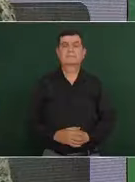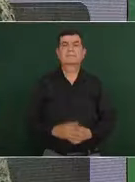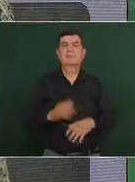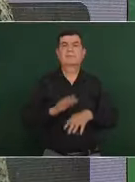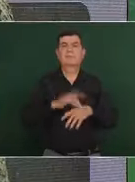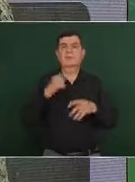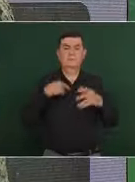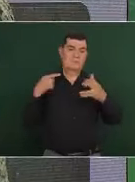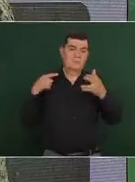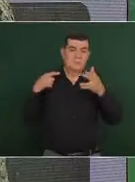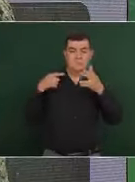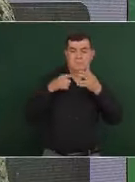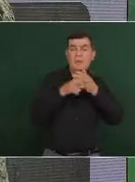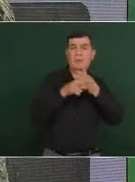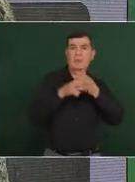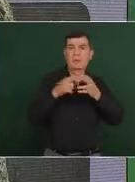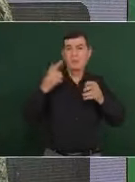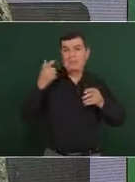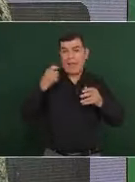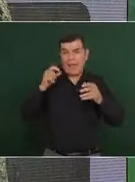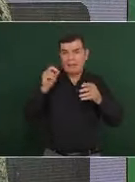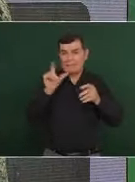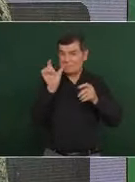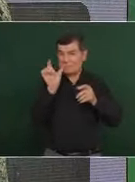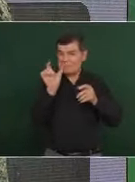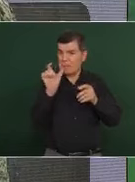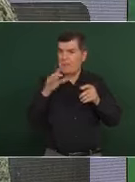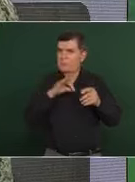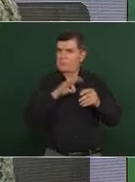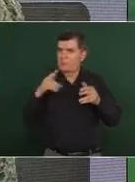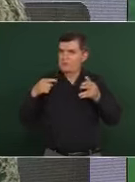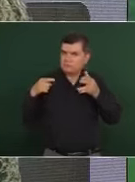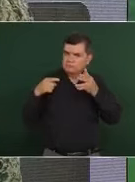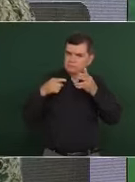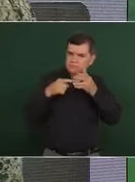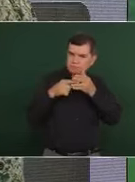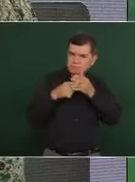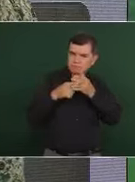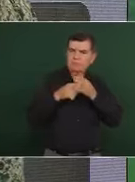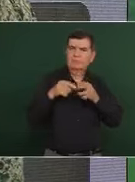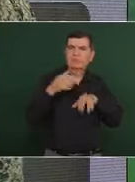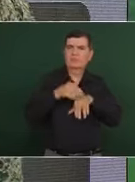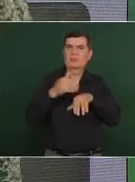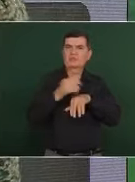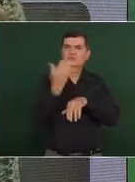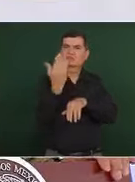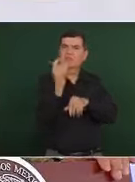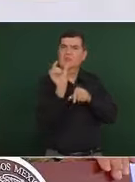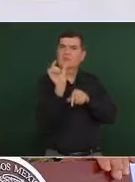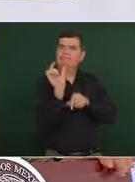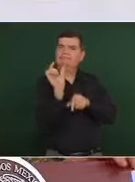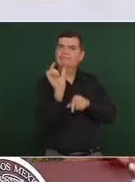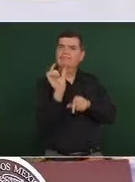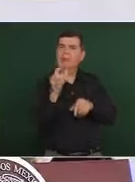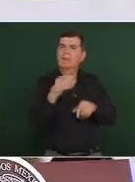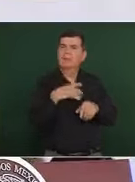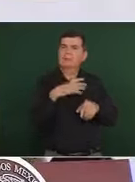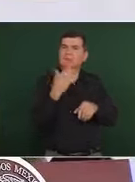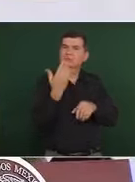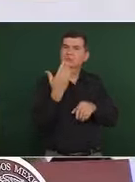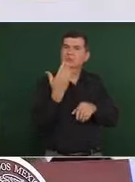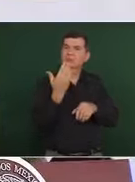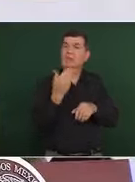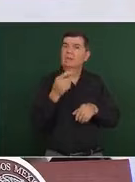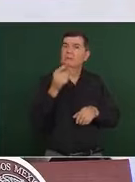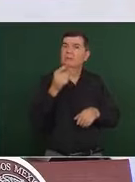las penetraciones que hicieron estas municiones, estas municiones calibre 50. Estas municiones que